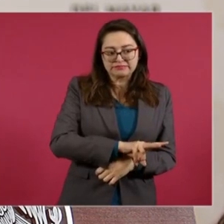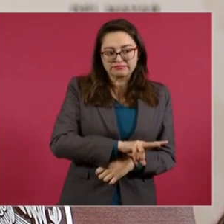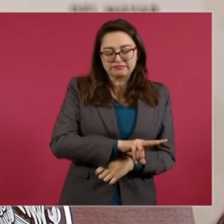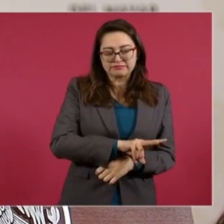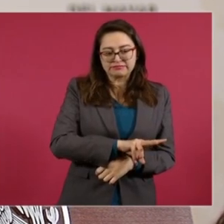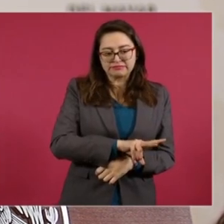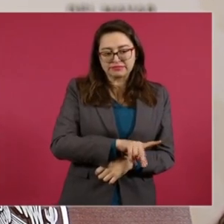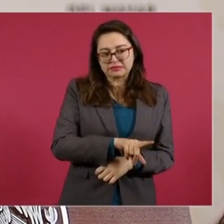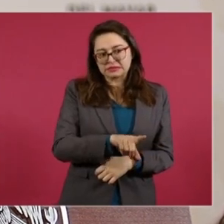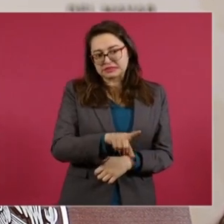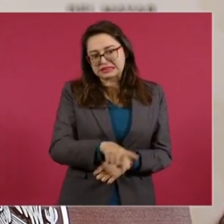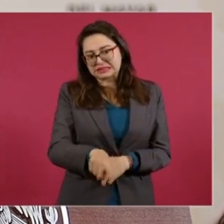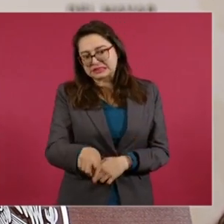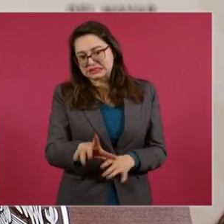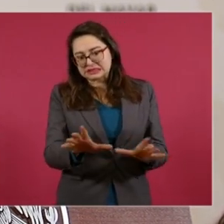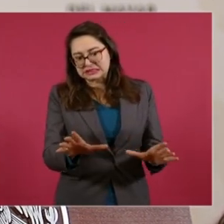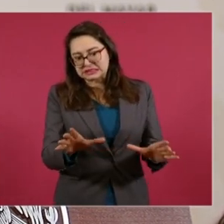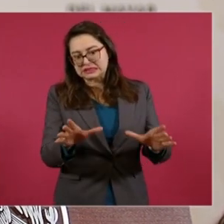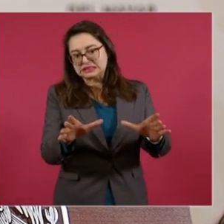están